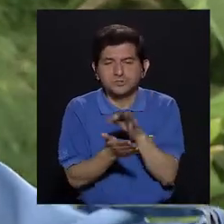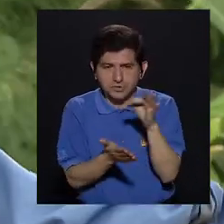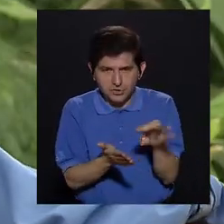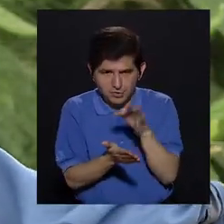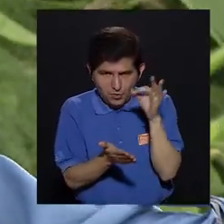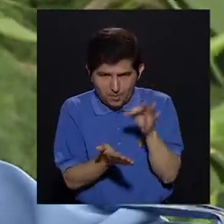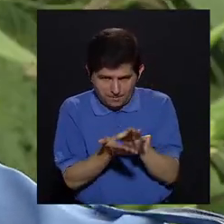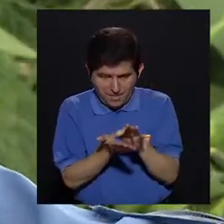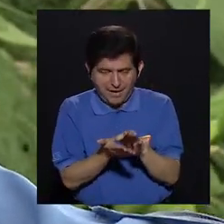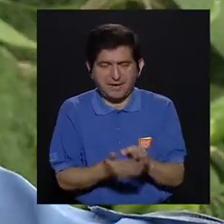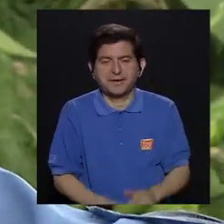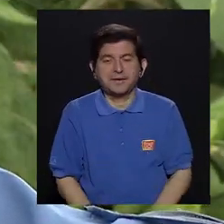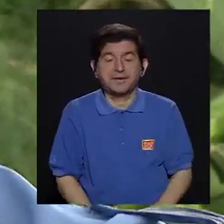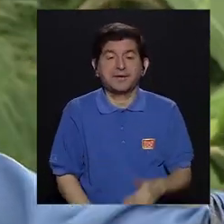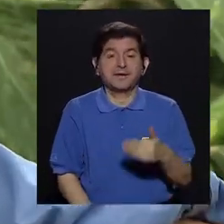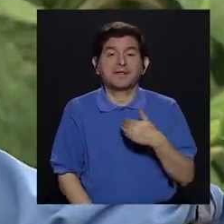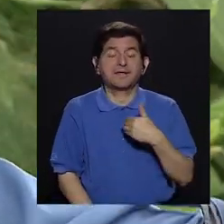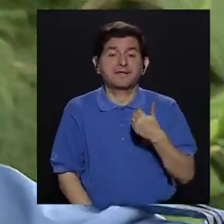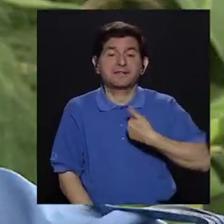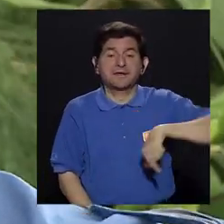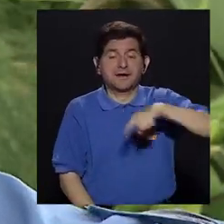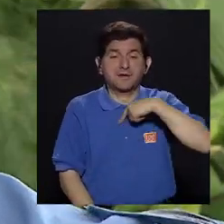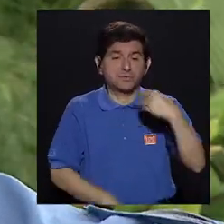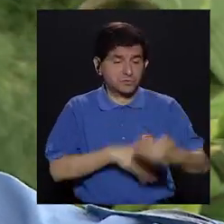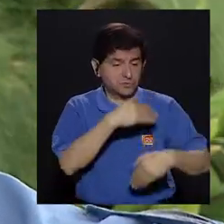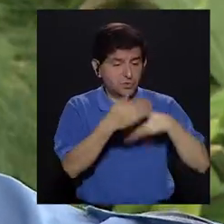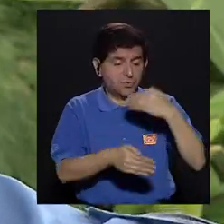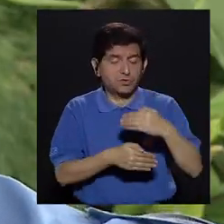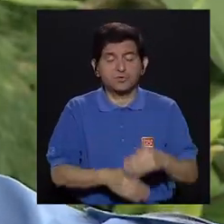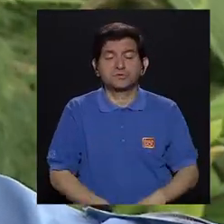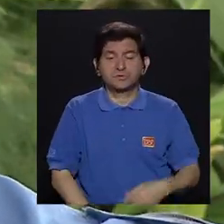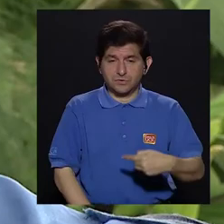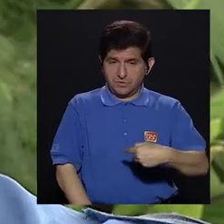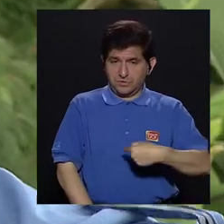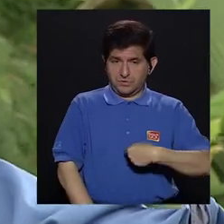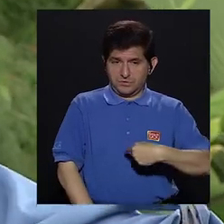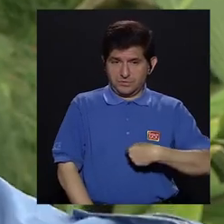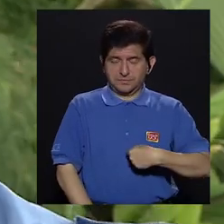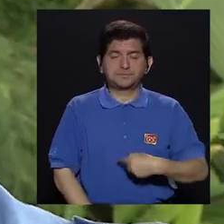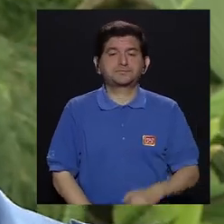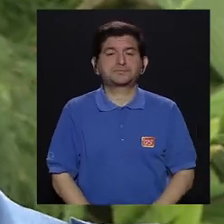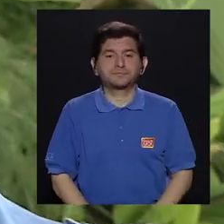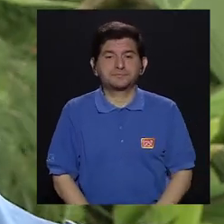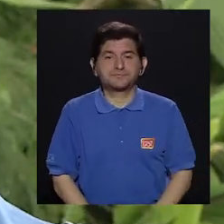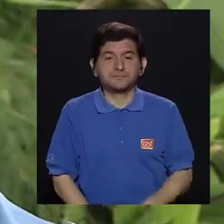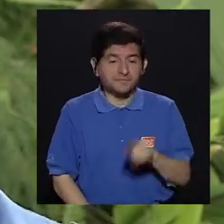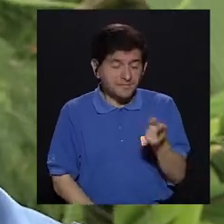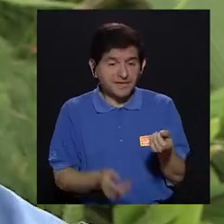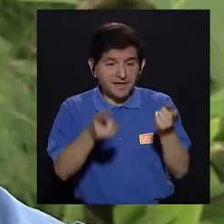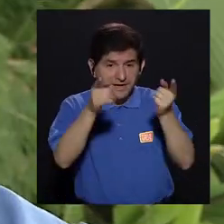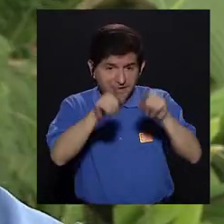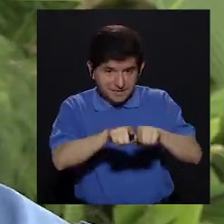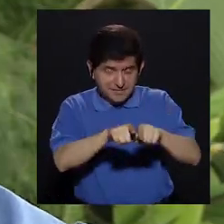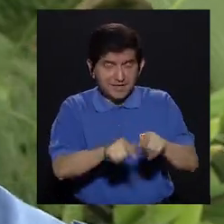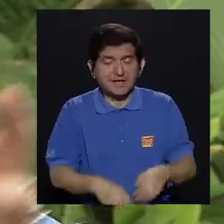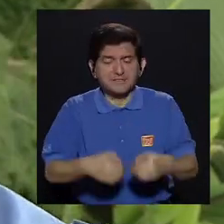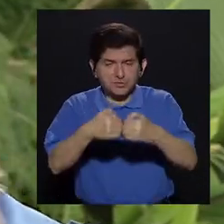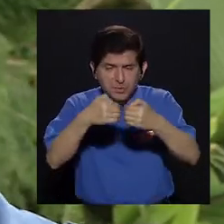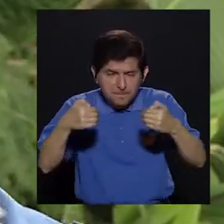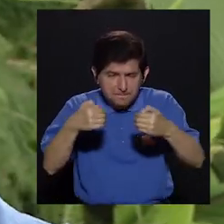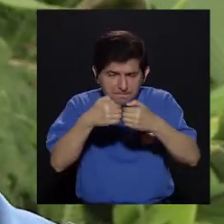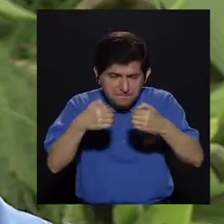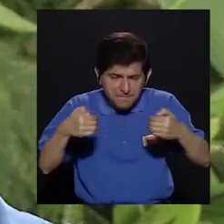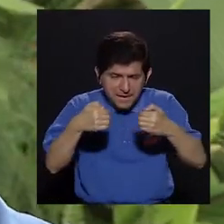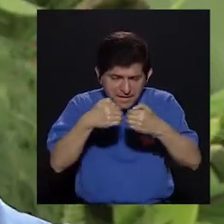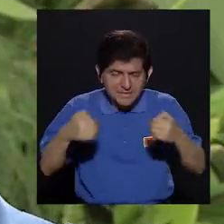frijoles y tenemos que llevar un proceso digestivo para la digestión, para la